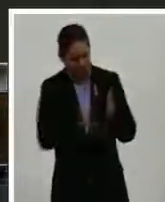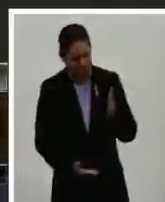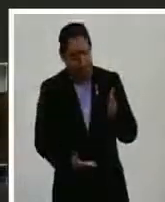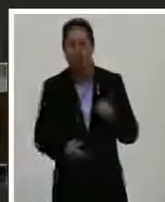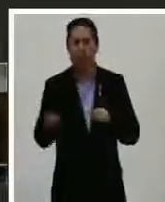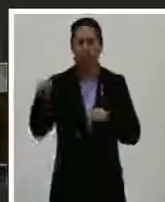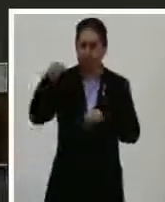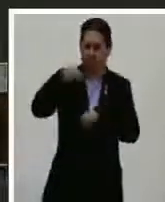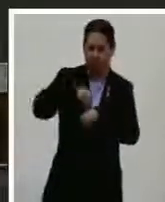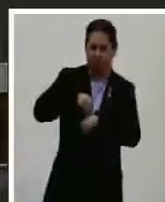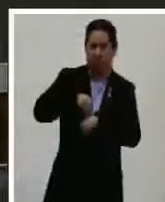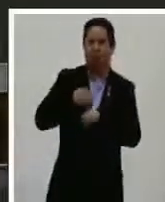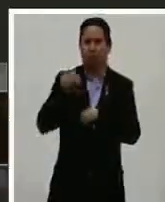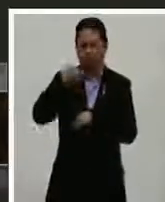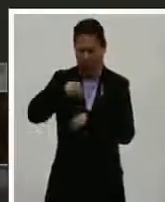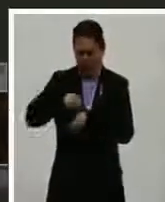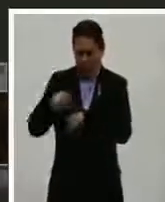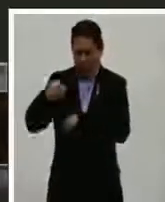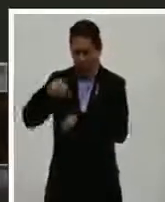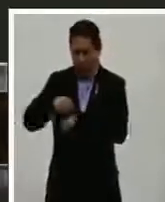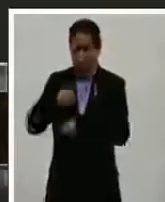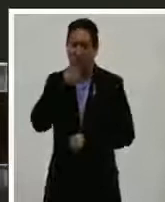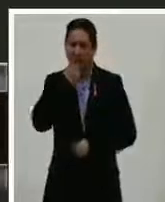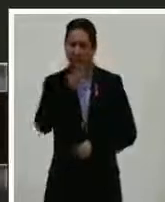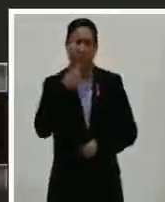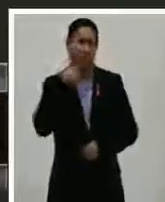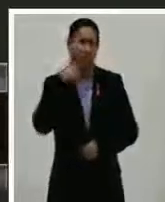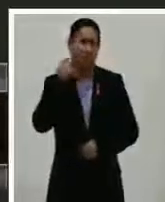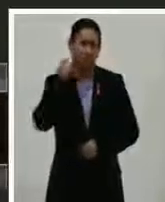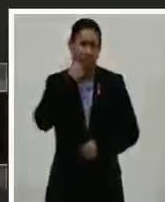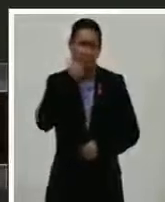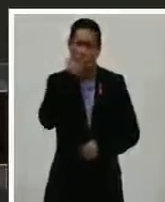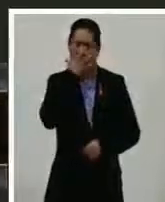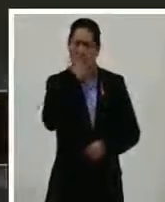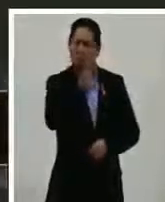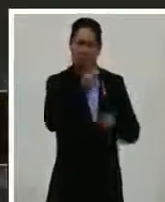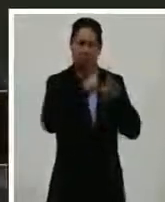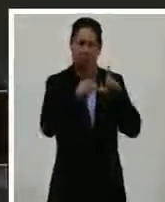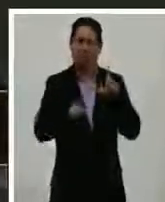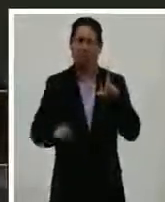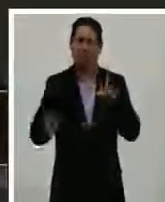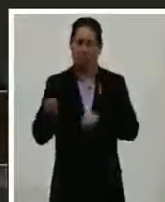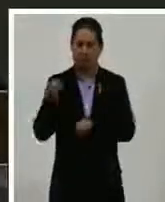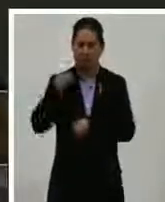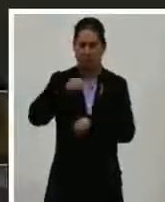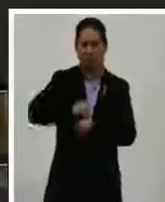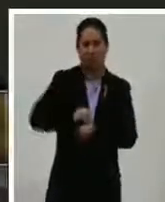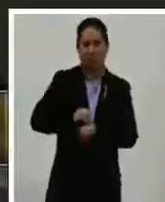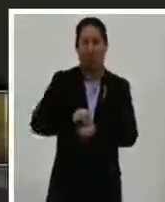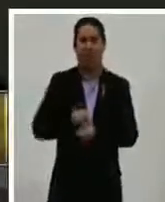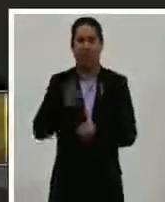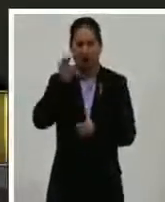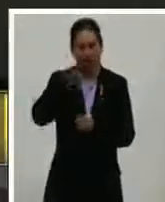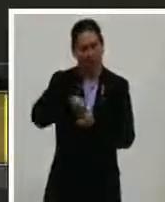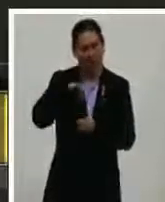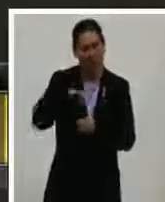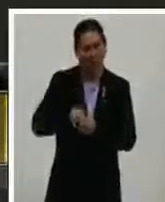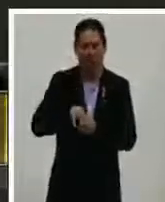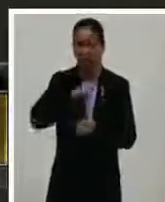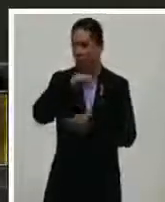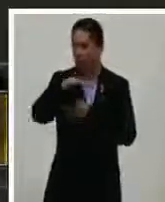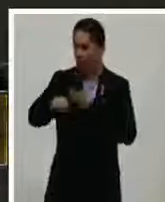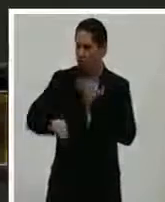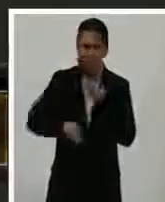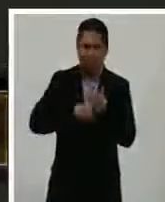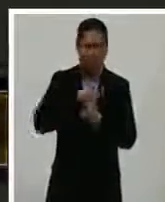agrega aparte como bien decía el diputado marcelo de la traición a la patria agrega los delitos electorales y todos los